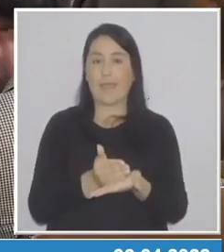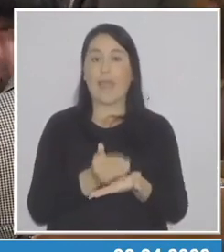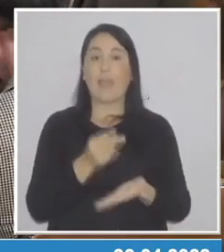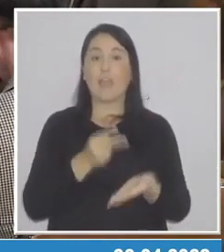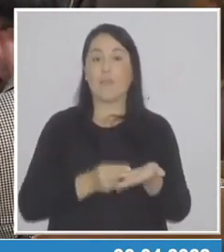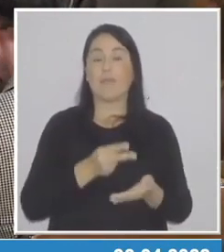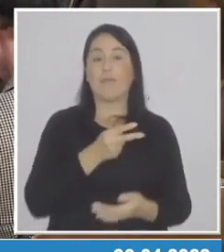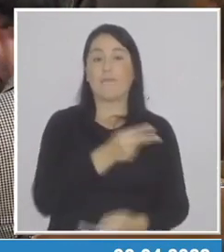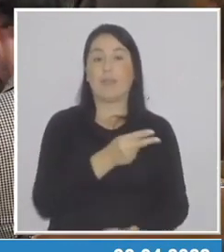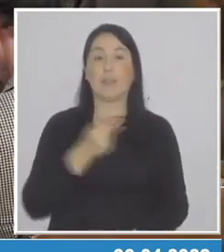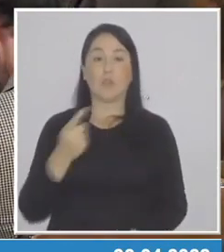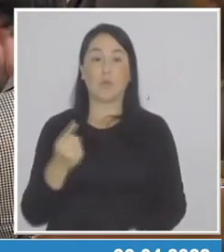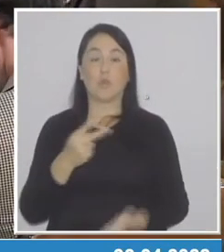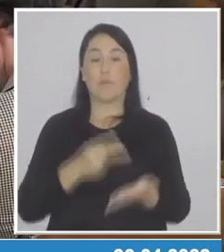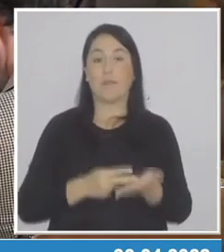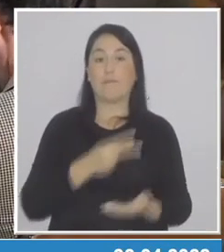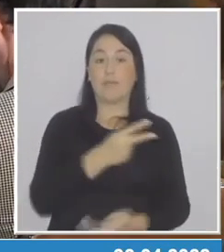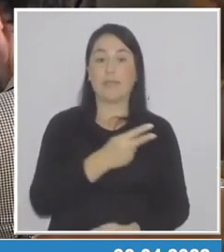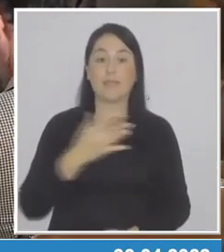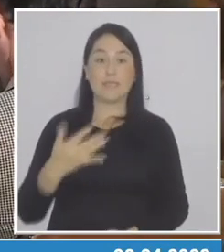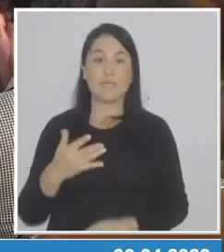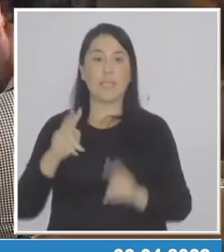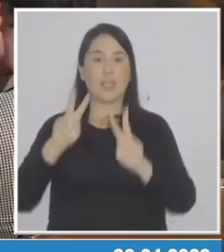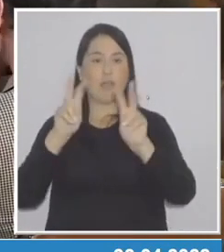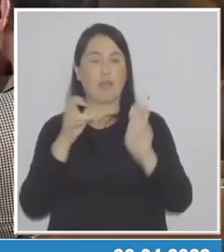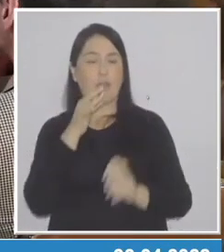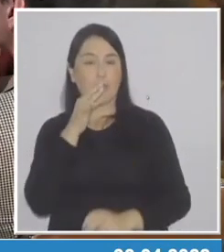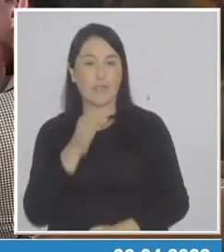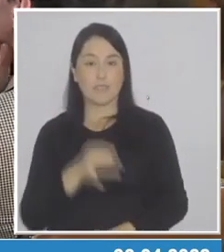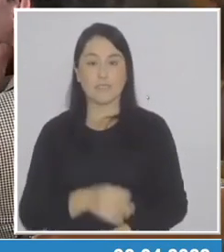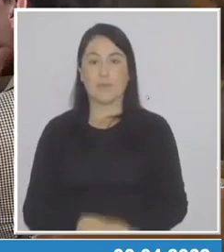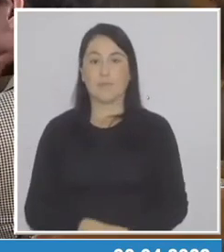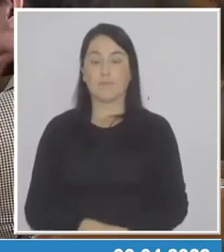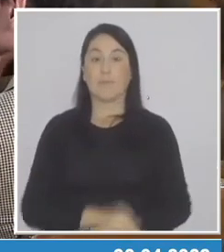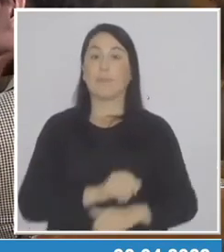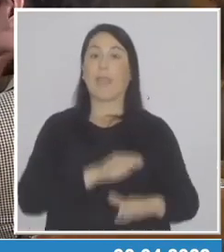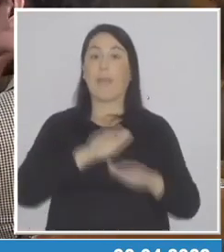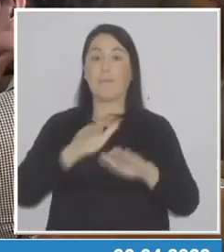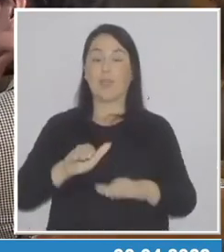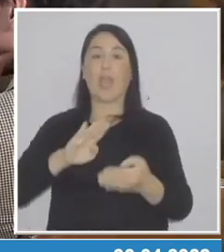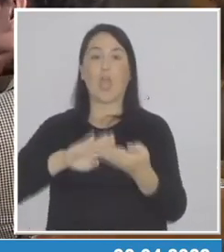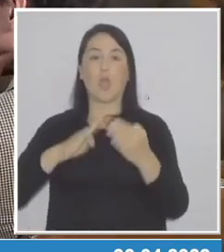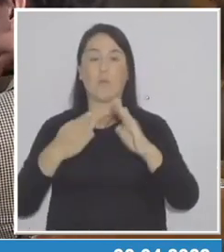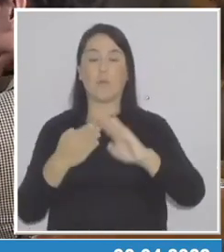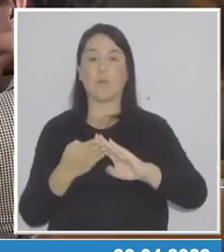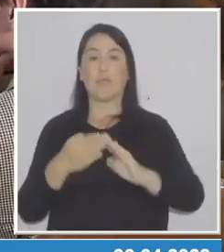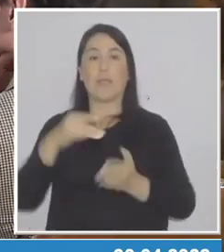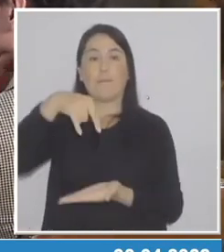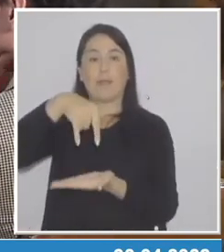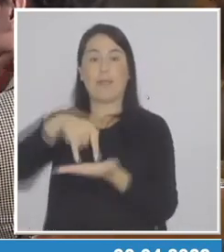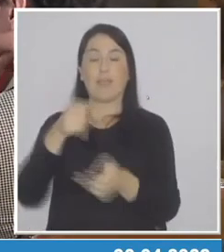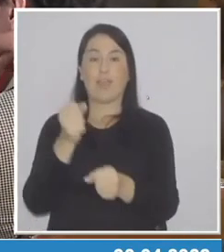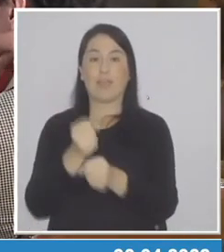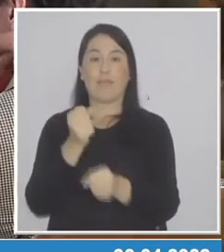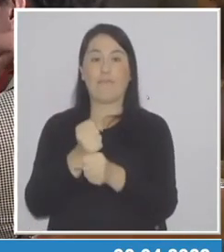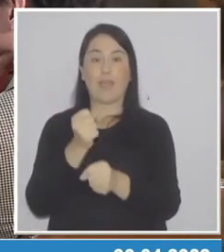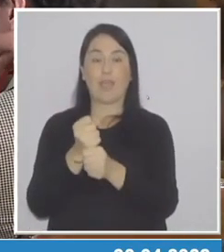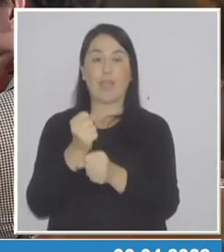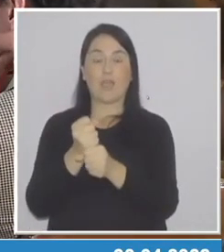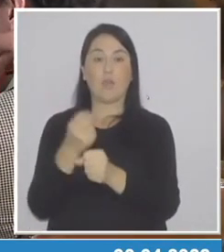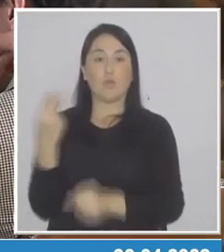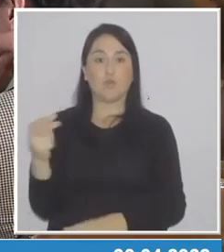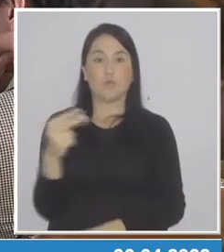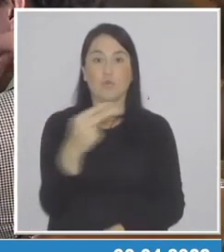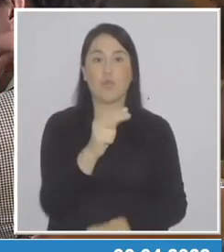2021-2025 señala, comillas, apoyar a la comunidad parlamentaria en el ejercicio de sus funciones,